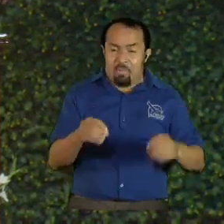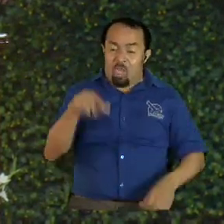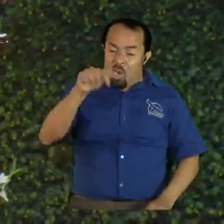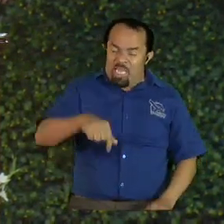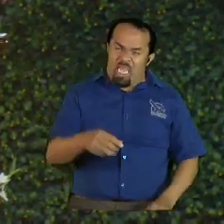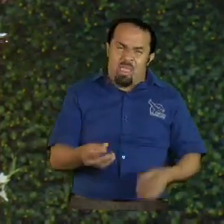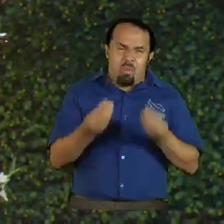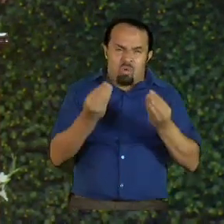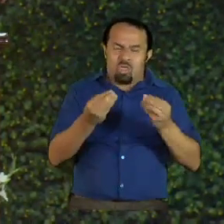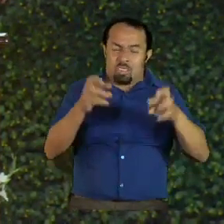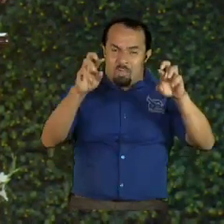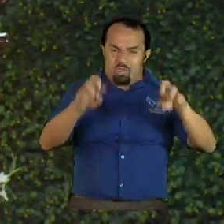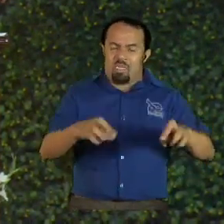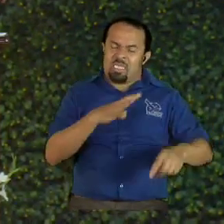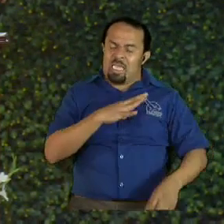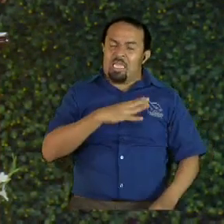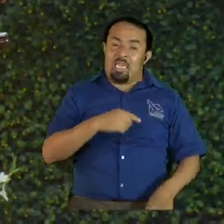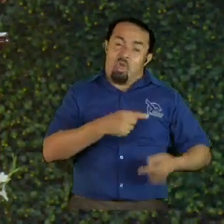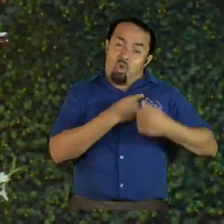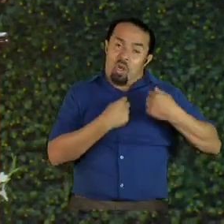personas que tienen un corazón malo.